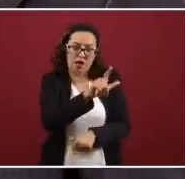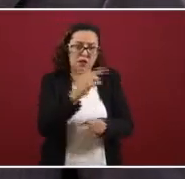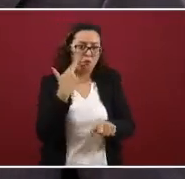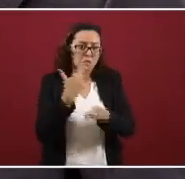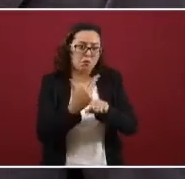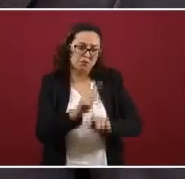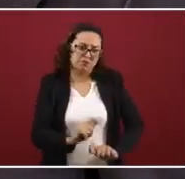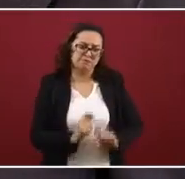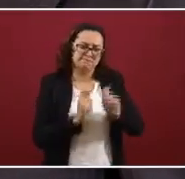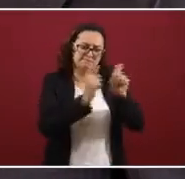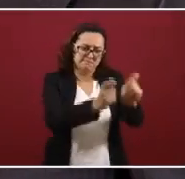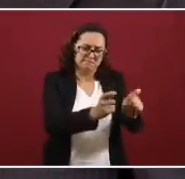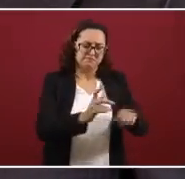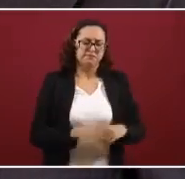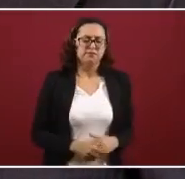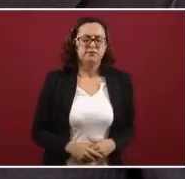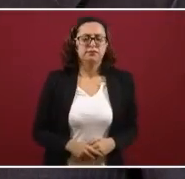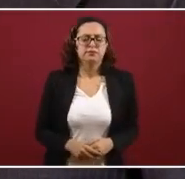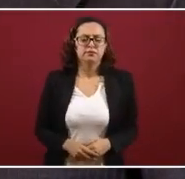hay